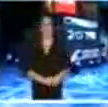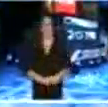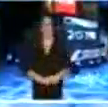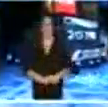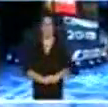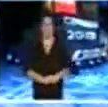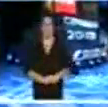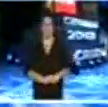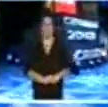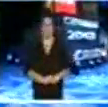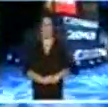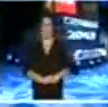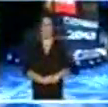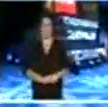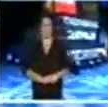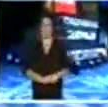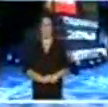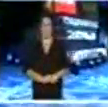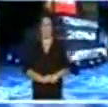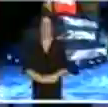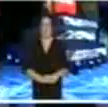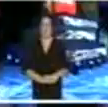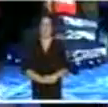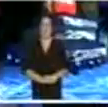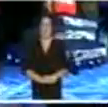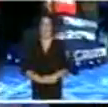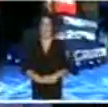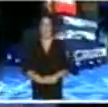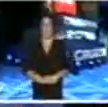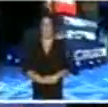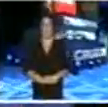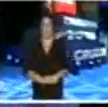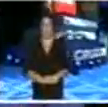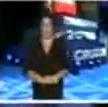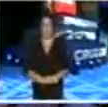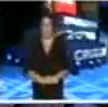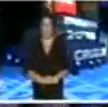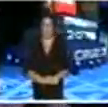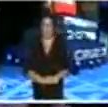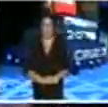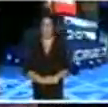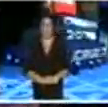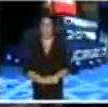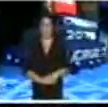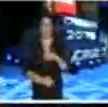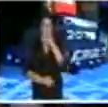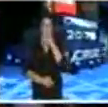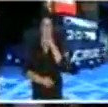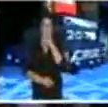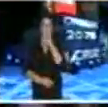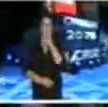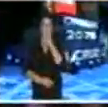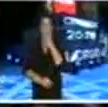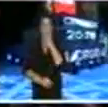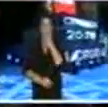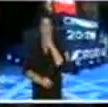Universal Golden Mammals, a ver si lo digo bien, Mammals Oscar Mayer, pues la música del cine, la gran música